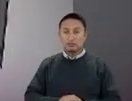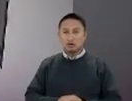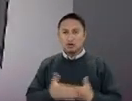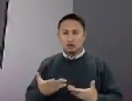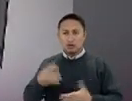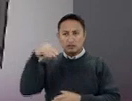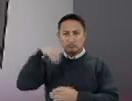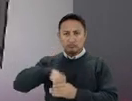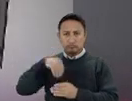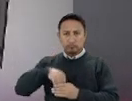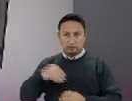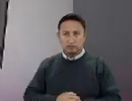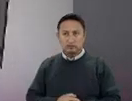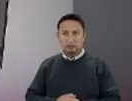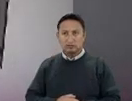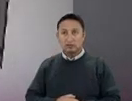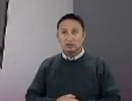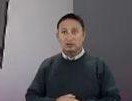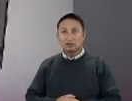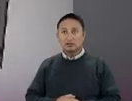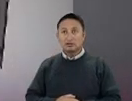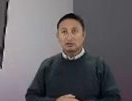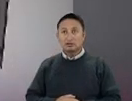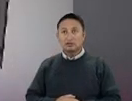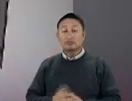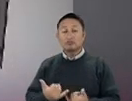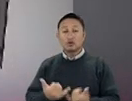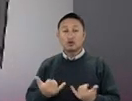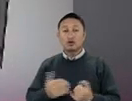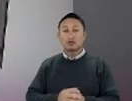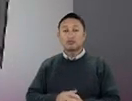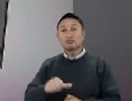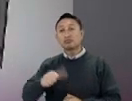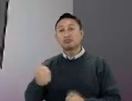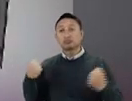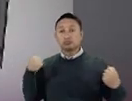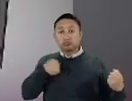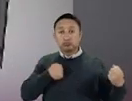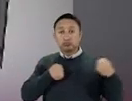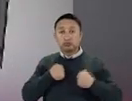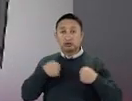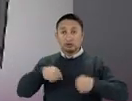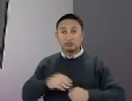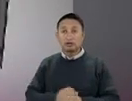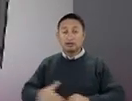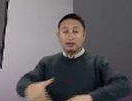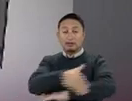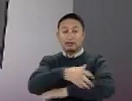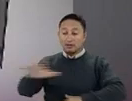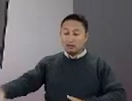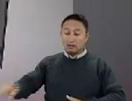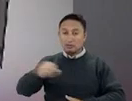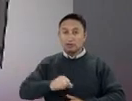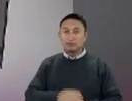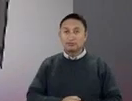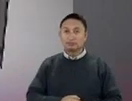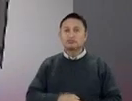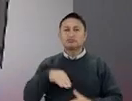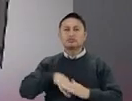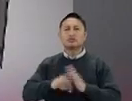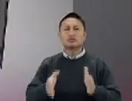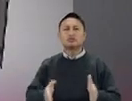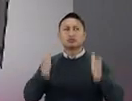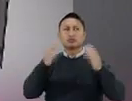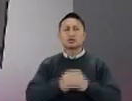en ella. Procedieron a sustraerse también otra mochila que estaba en el pasillo. Estuvieron dentro del